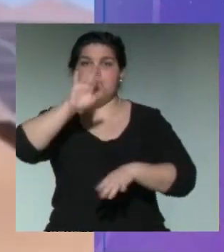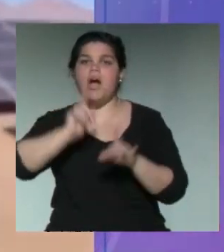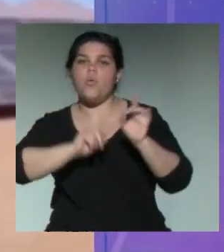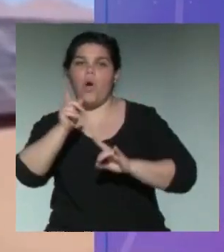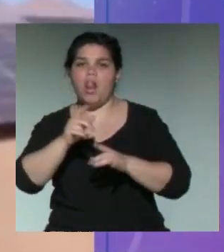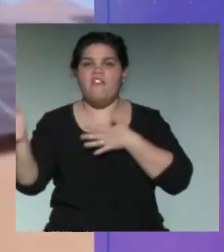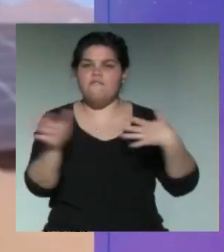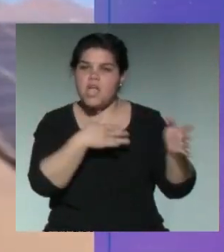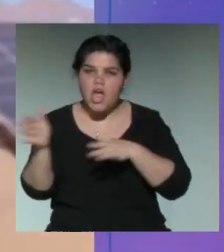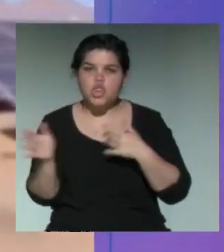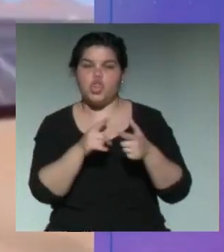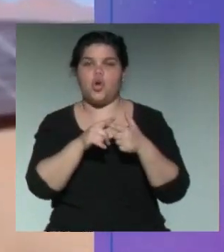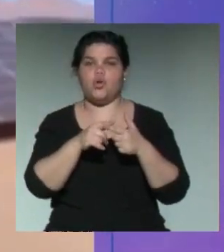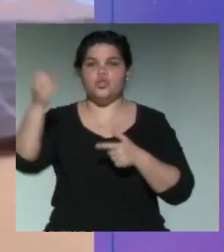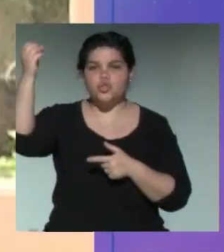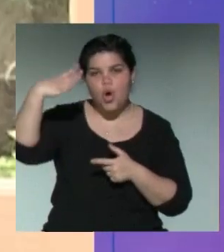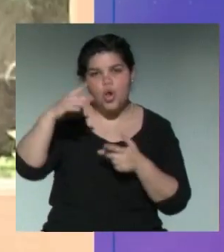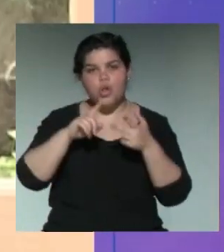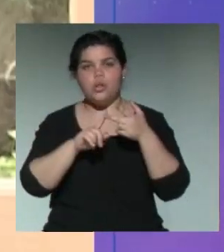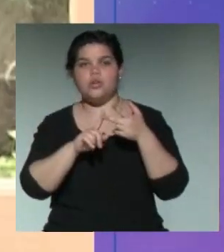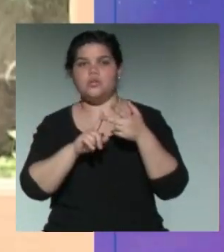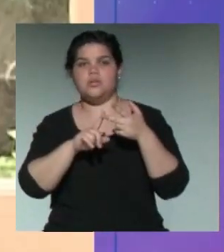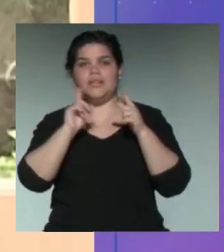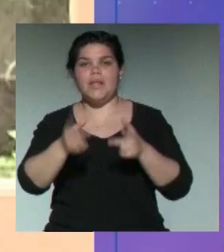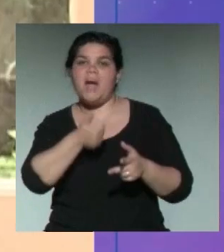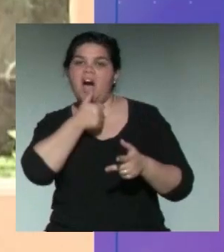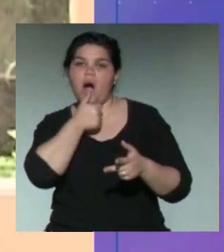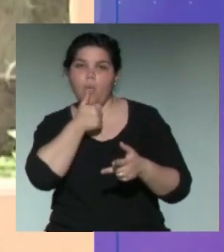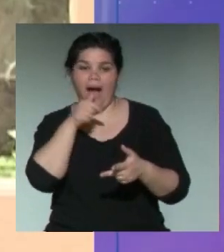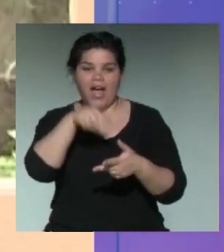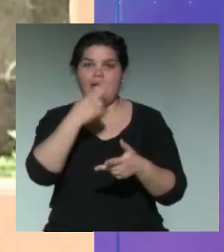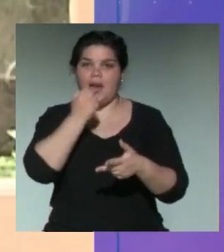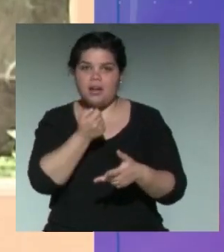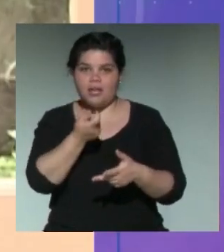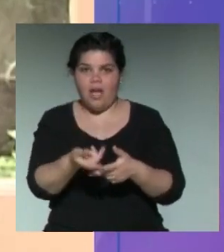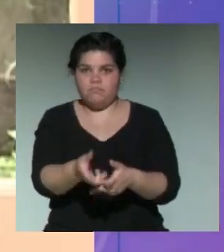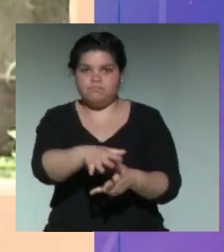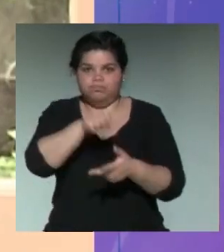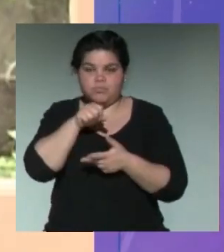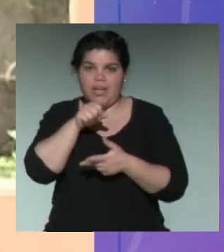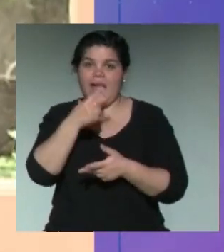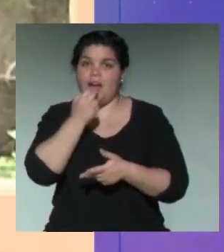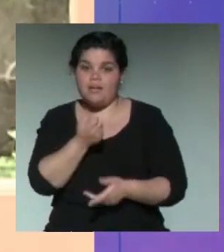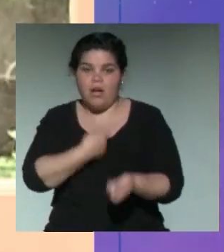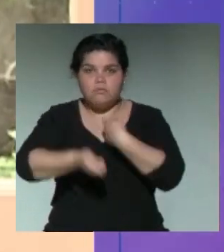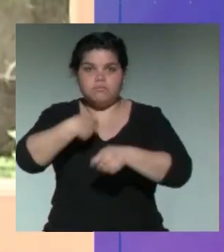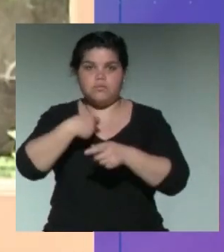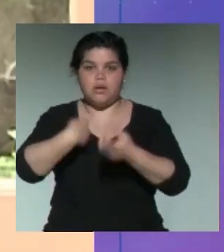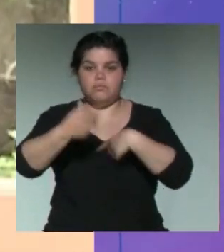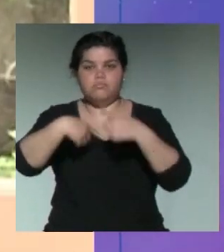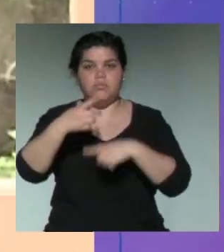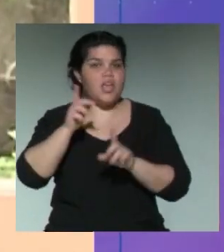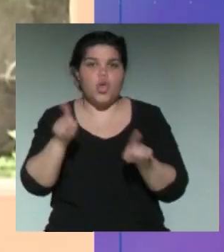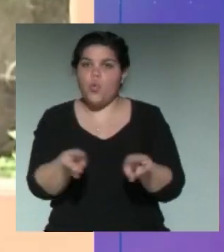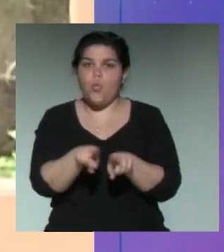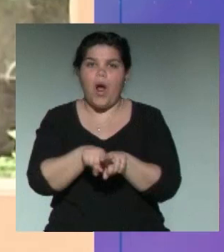viento, usan el sol, usan el agua y no agotan el recurso. El recurso sigue en las mismas condiciones que estaba antes